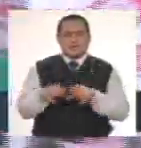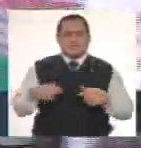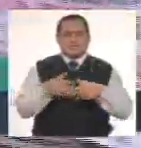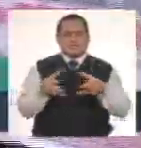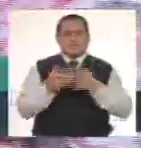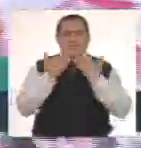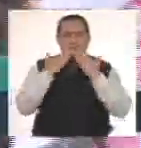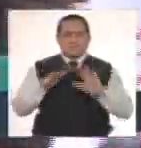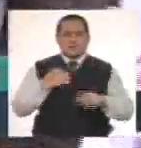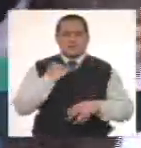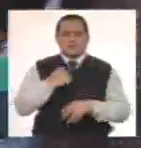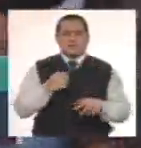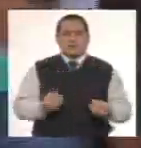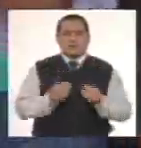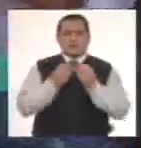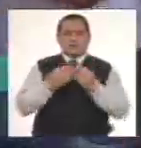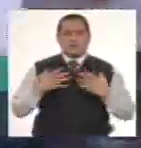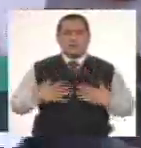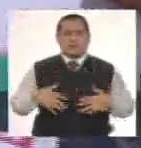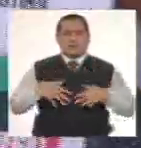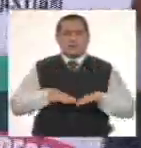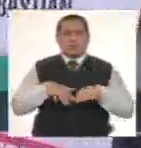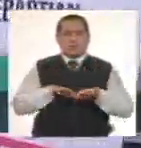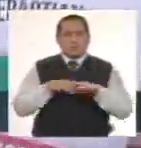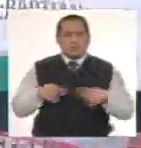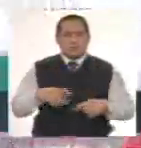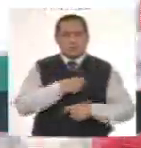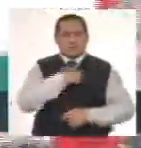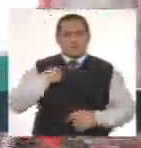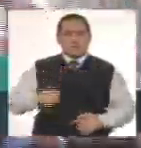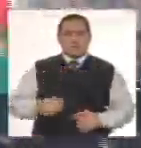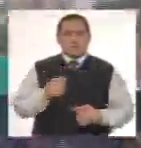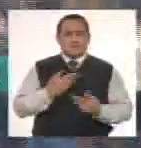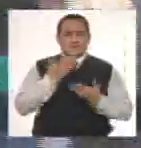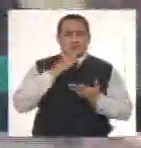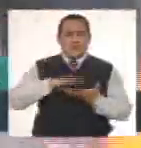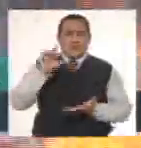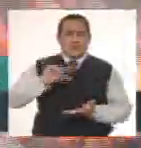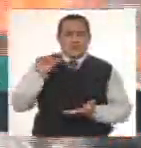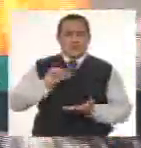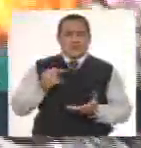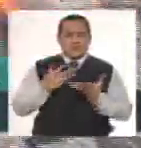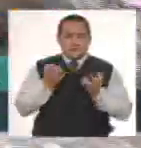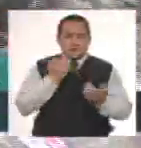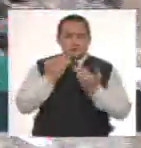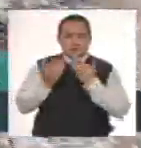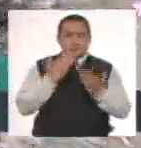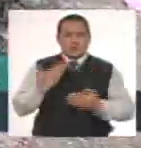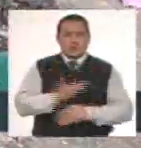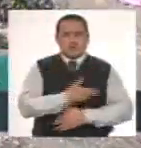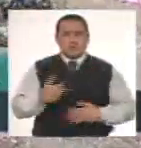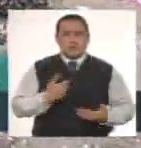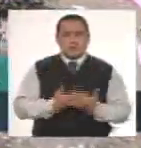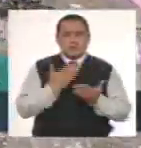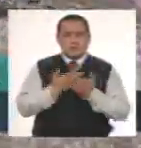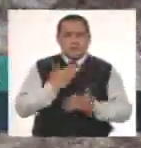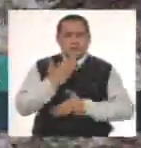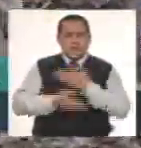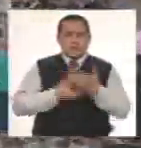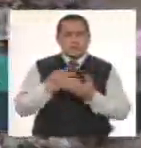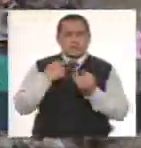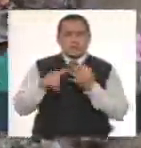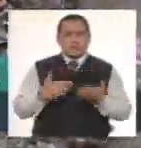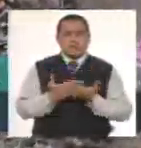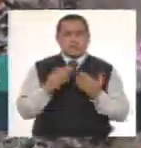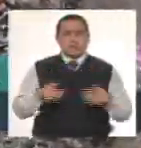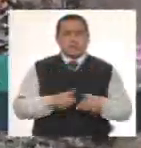desleal, pues las confecciones chinas son más baratas, por lo que buscan dialogar con el gobierno para buscar una solución que garantice la producción de los